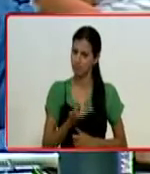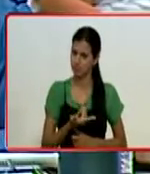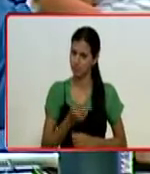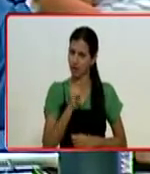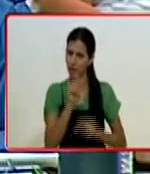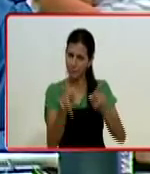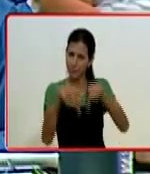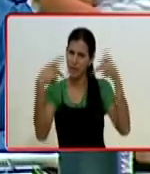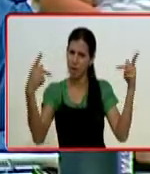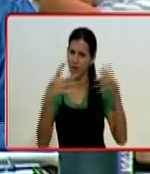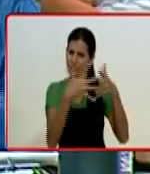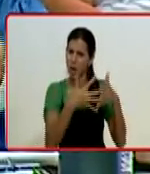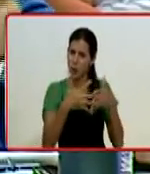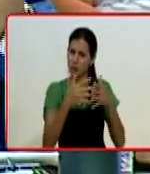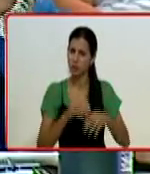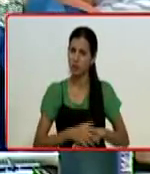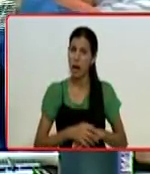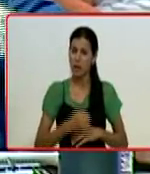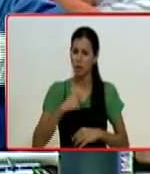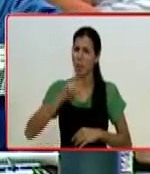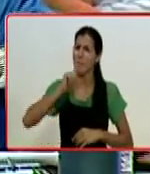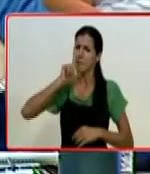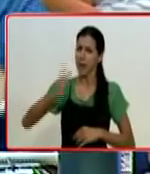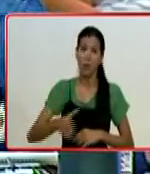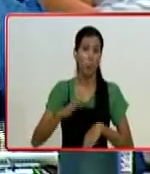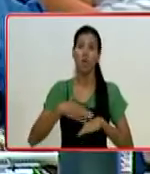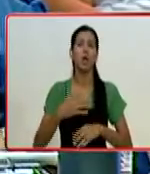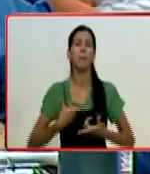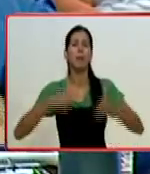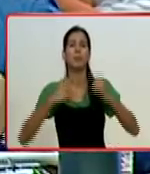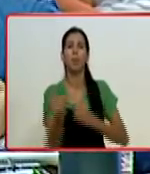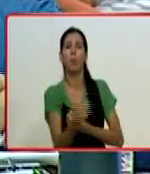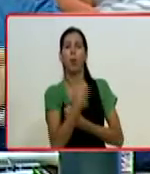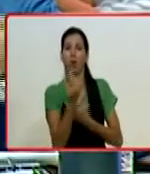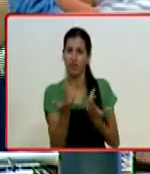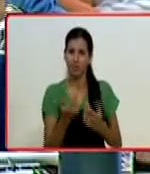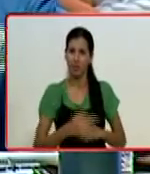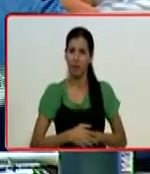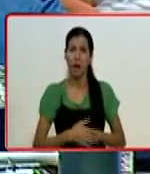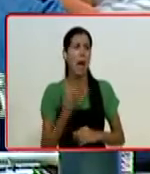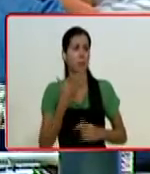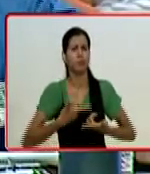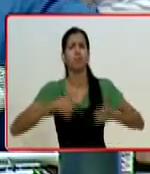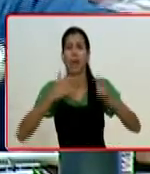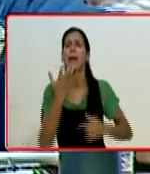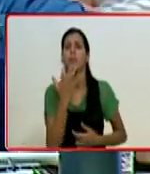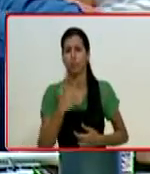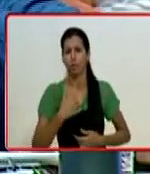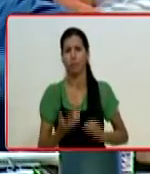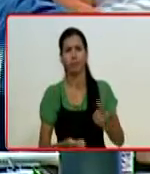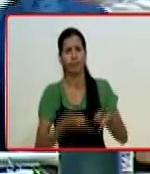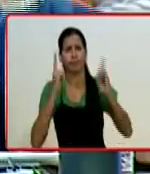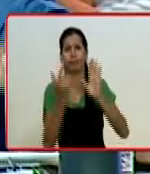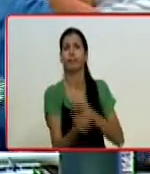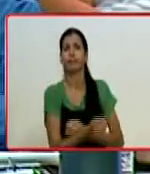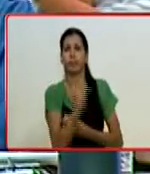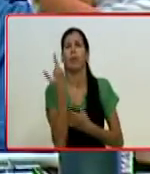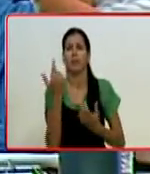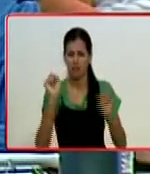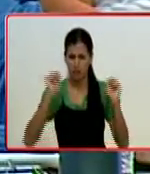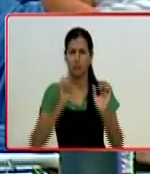Ah, Maduro es un tirano porque no se deja derrocar. Si yo me dejara derrocar, fuera un gran